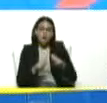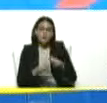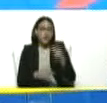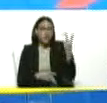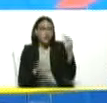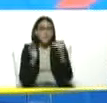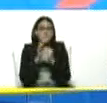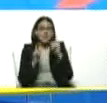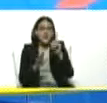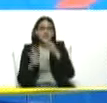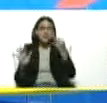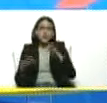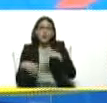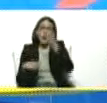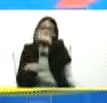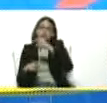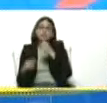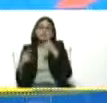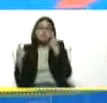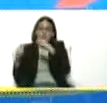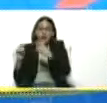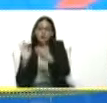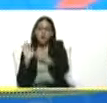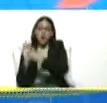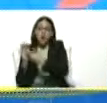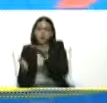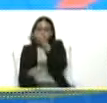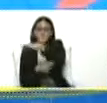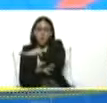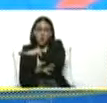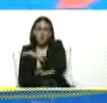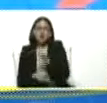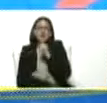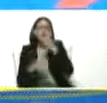2018. La chinita puso su mano